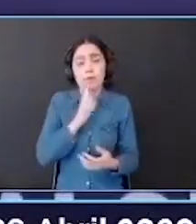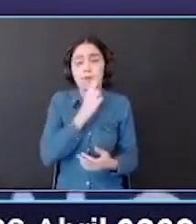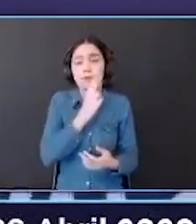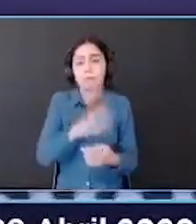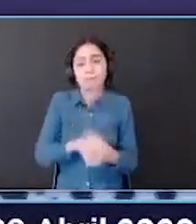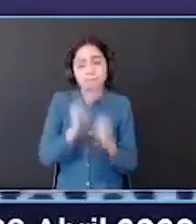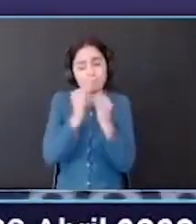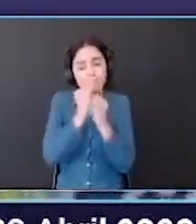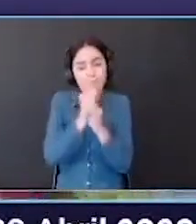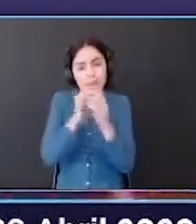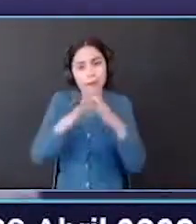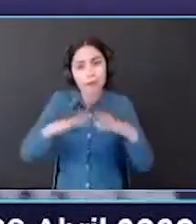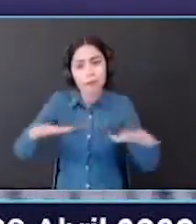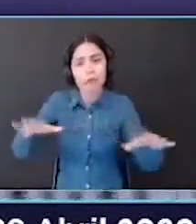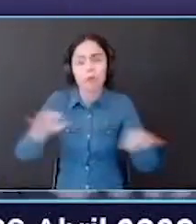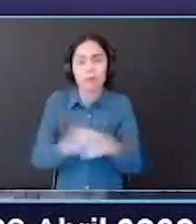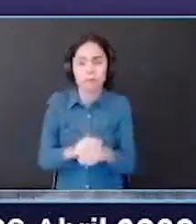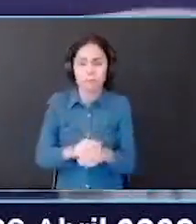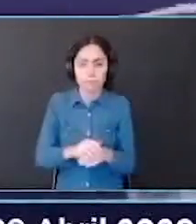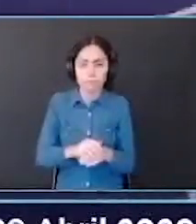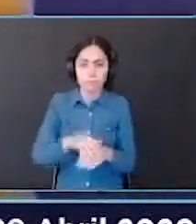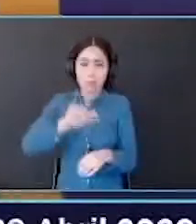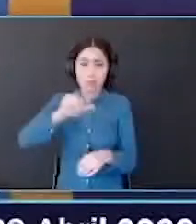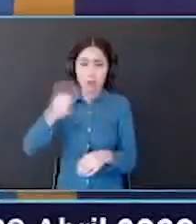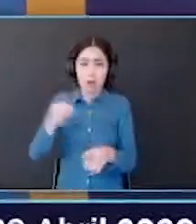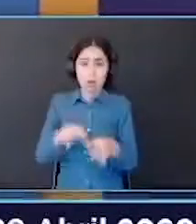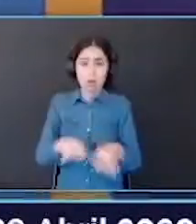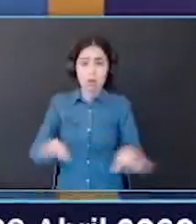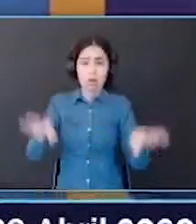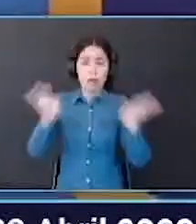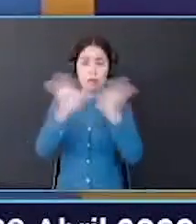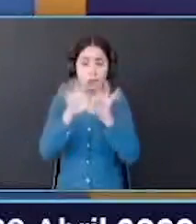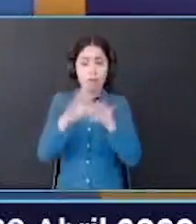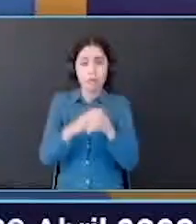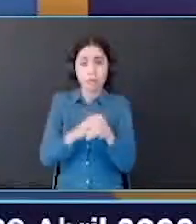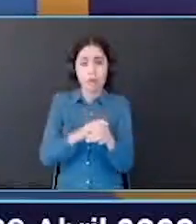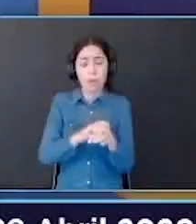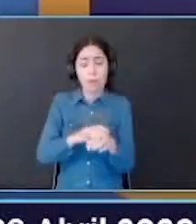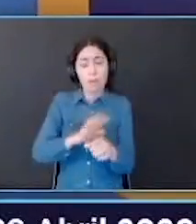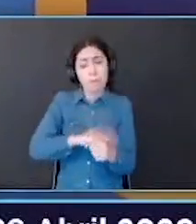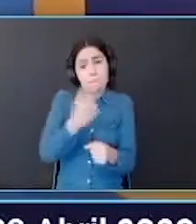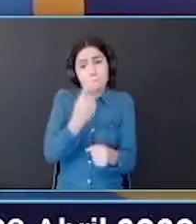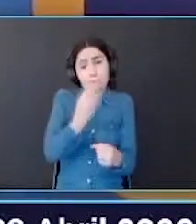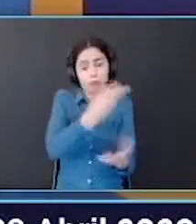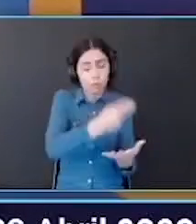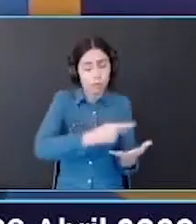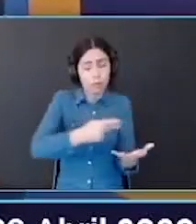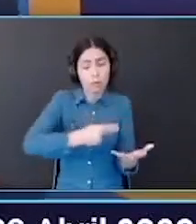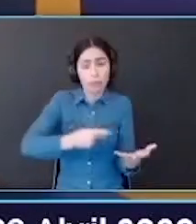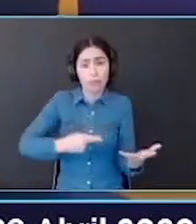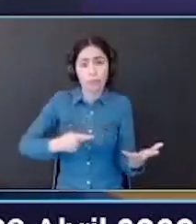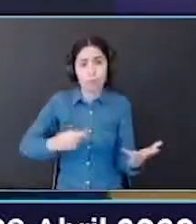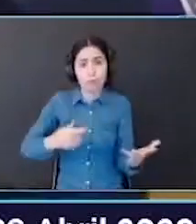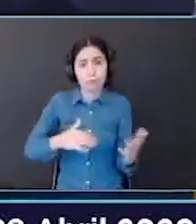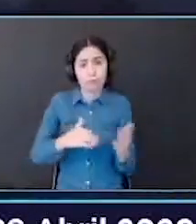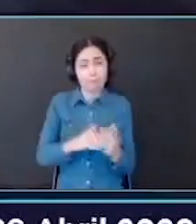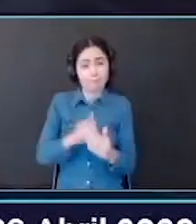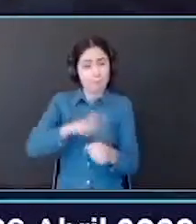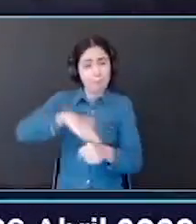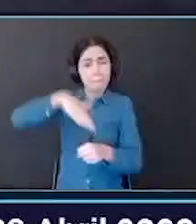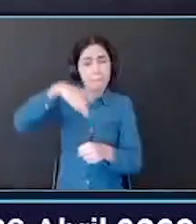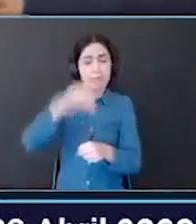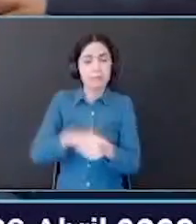Y otra que también es muy importante porque nuestro plan pues sigue creciendo. Ahora tenemos